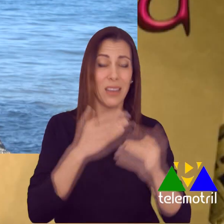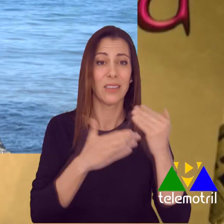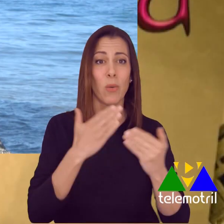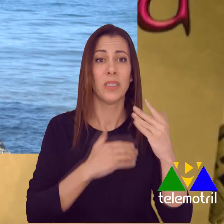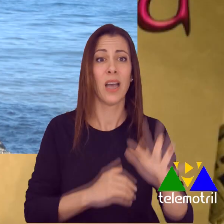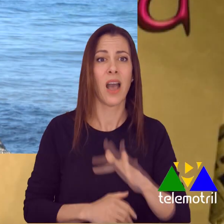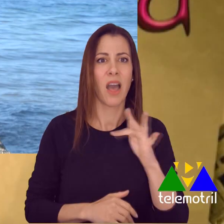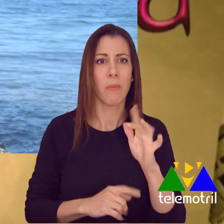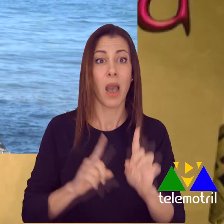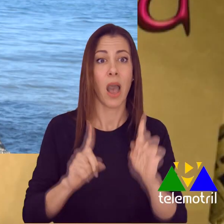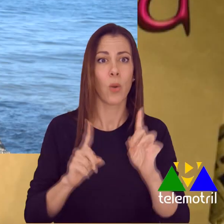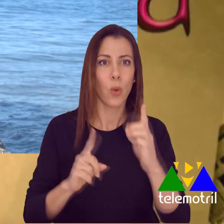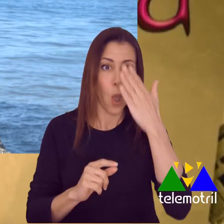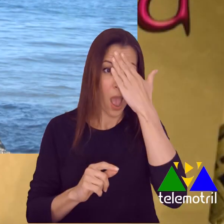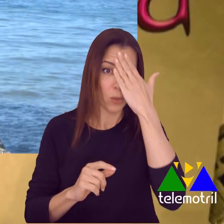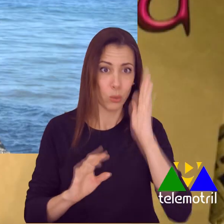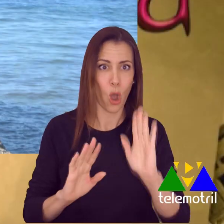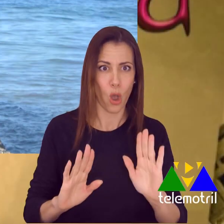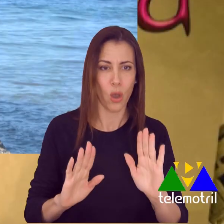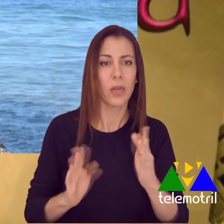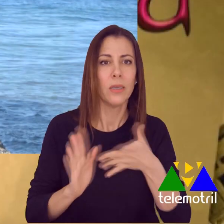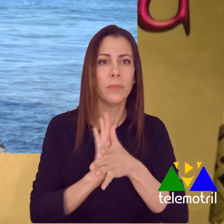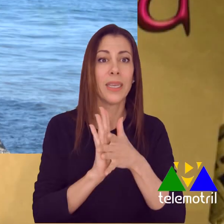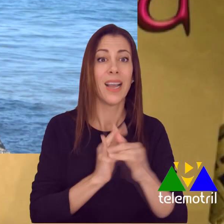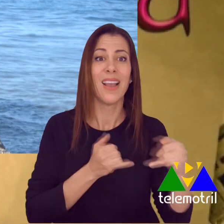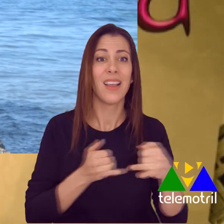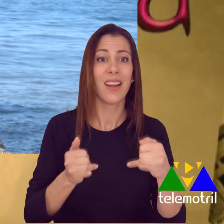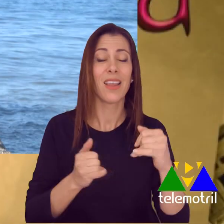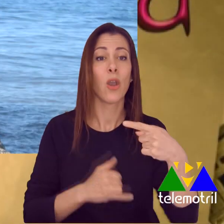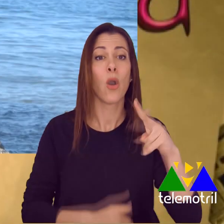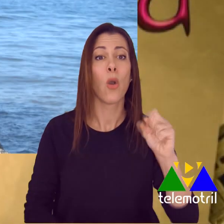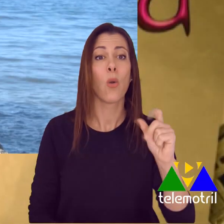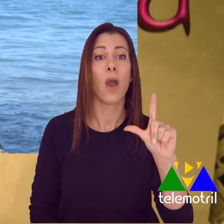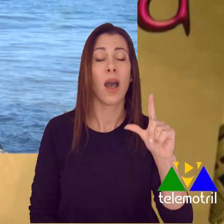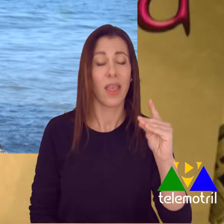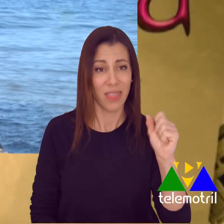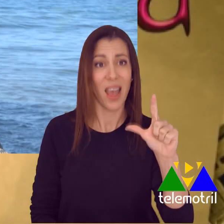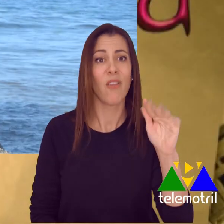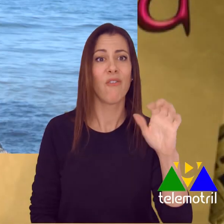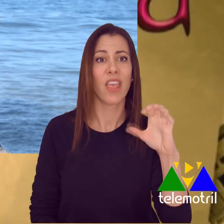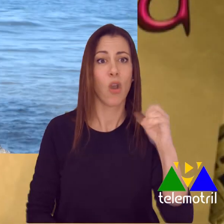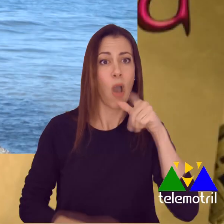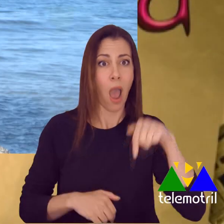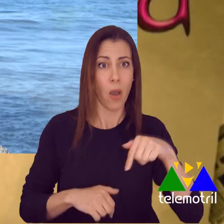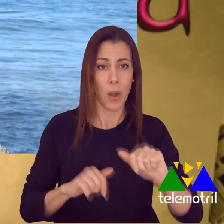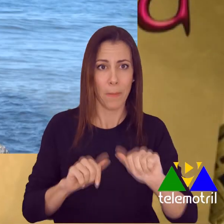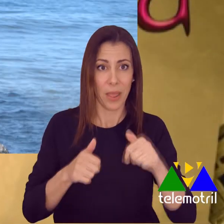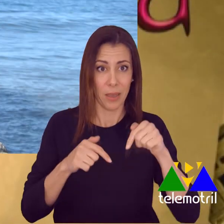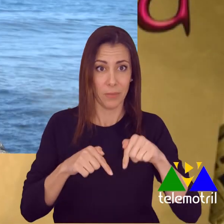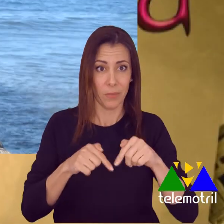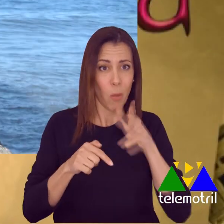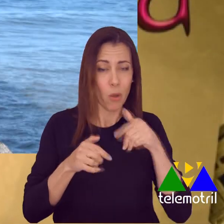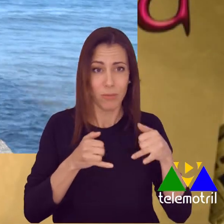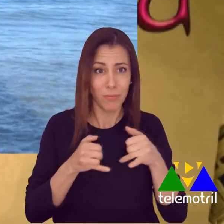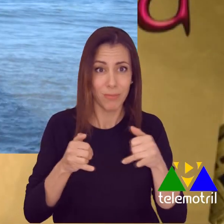Incluso algunos autores piensan que el río Guadalfeo, hoy estamos en la punta del río, empezamos en la desembocadura